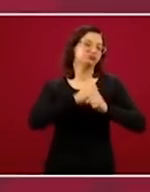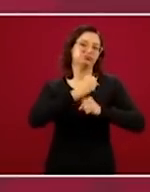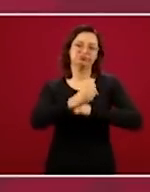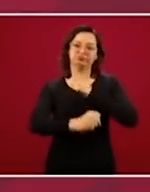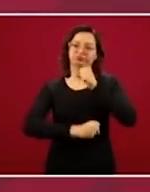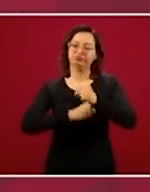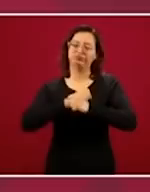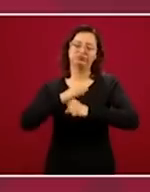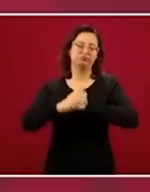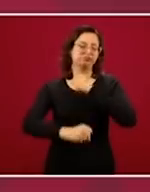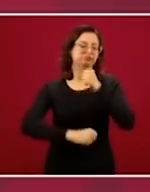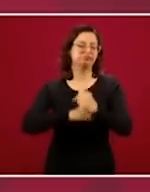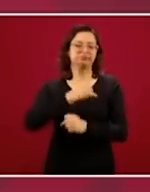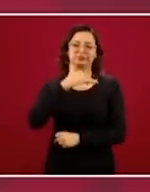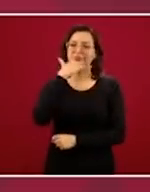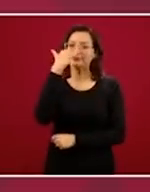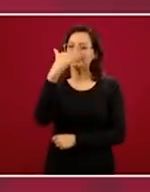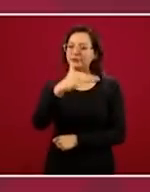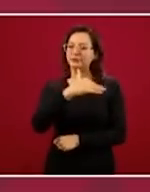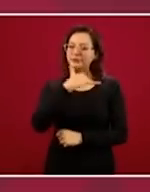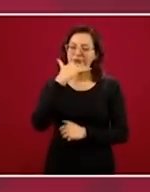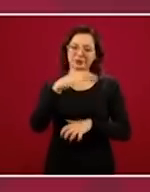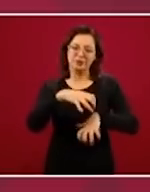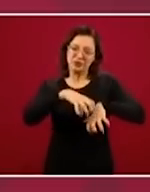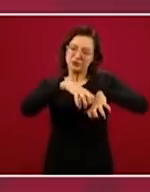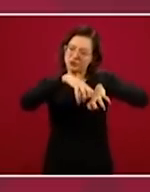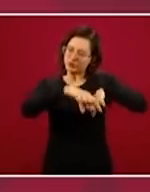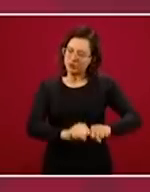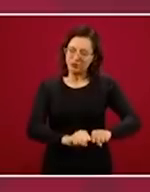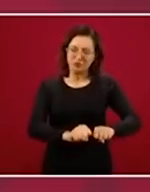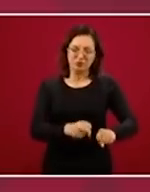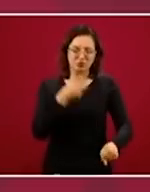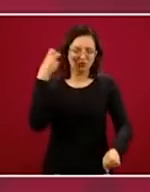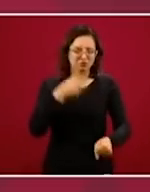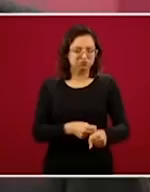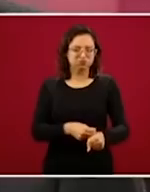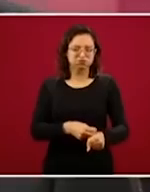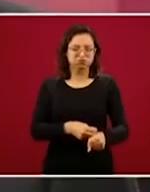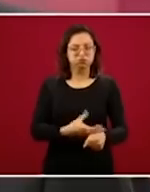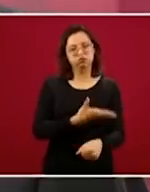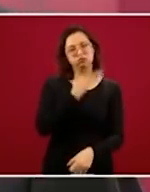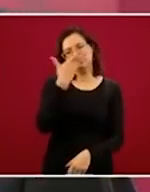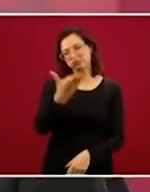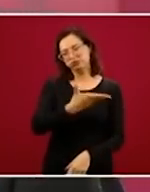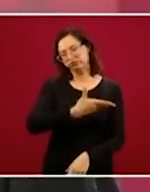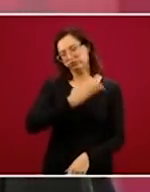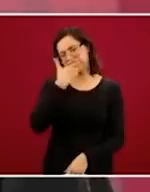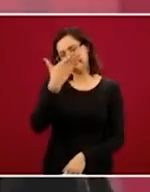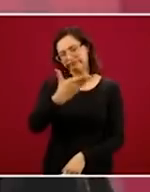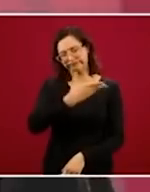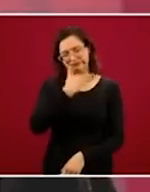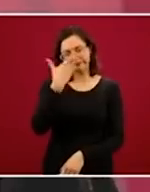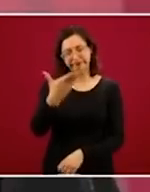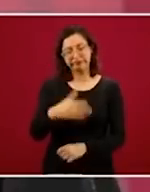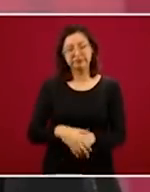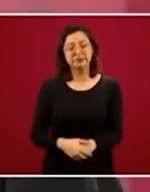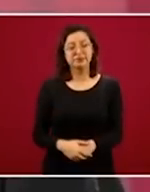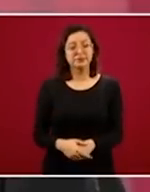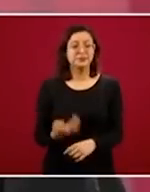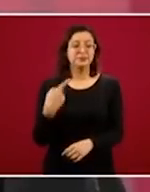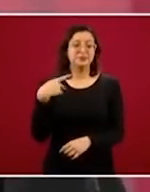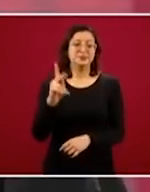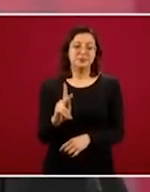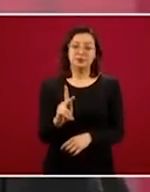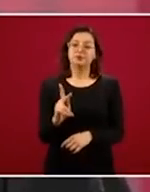en realizados arraigados estos vicios pero vamos a